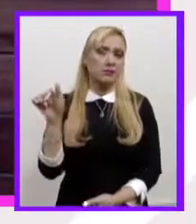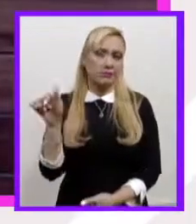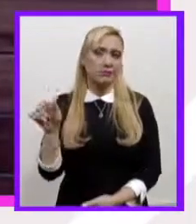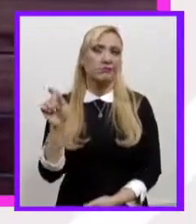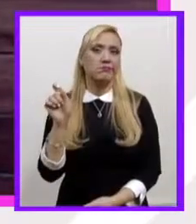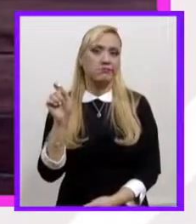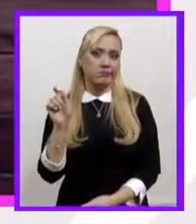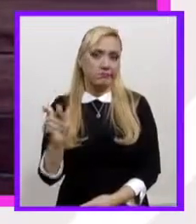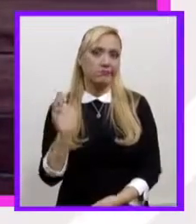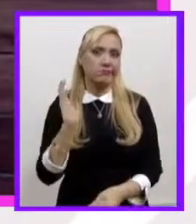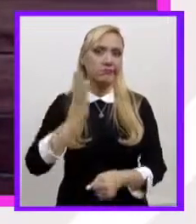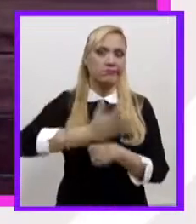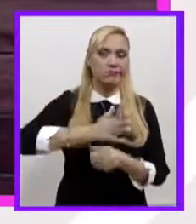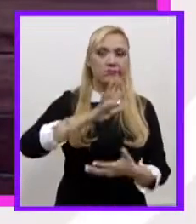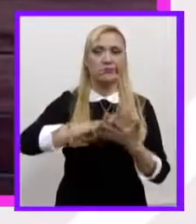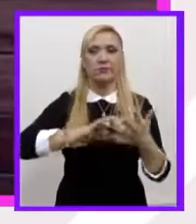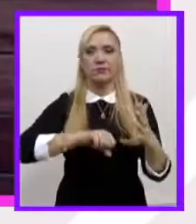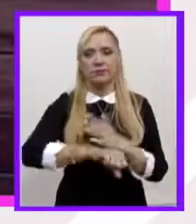punitivo